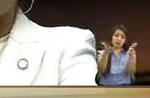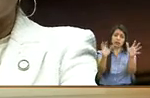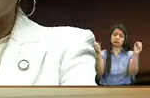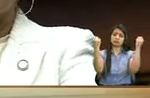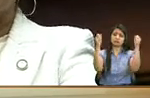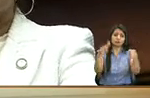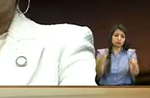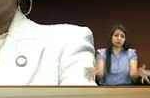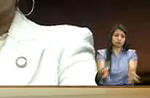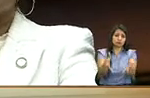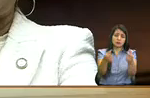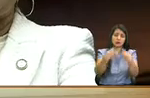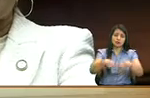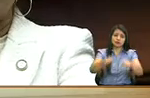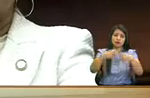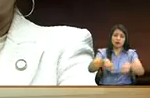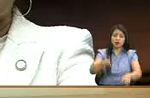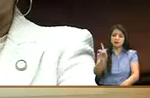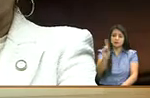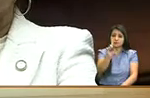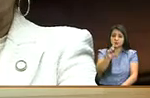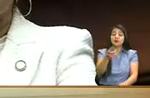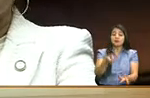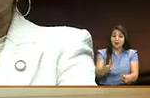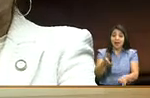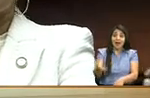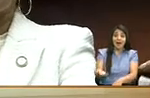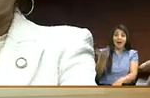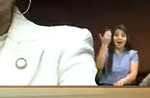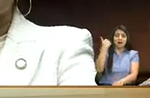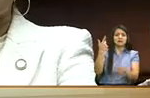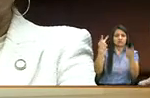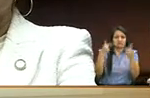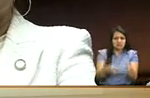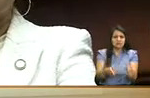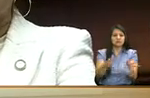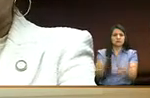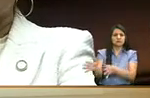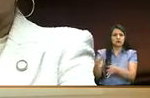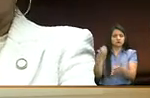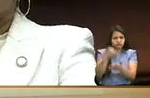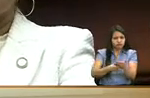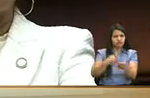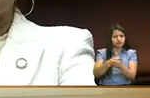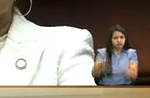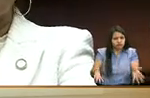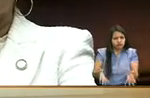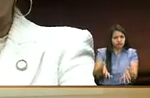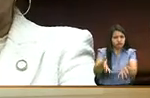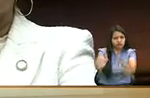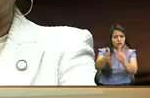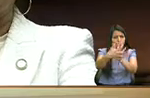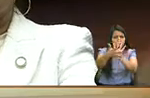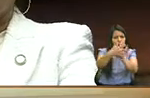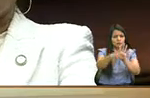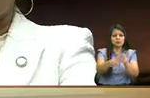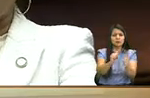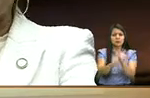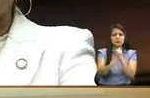sino también los de aquellos que antes de ustedes trazaron el camino desde el